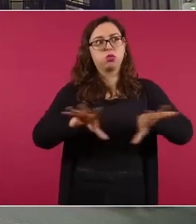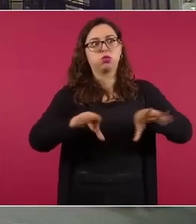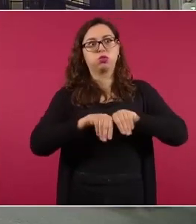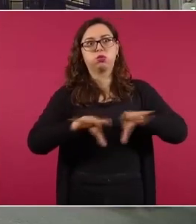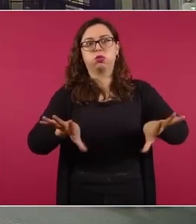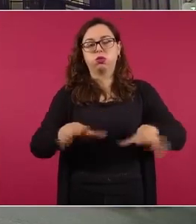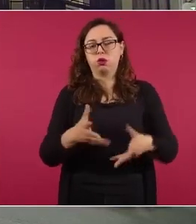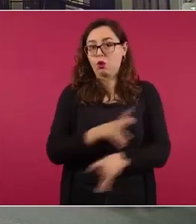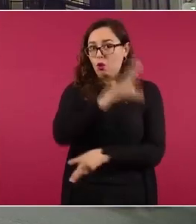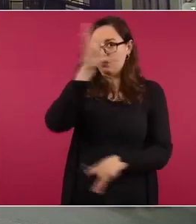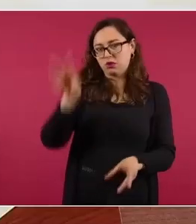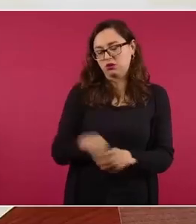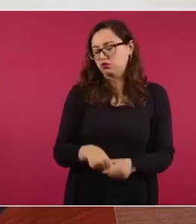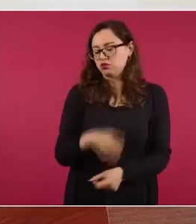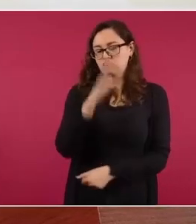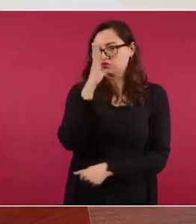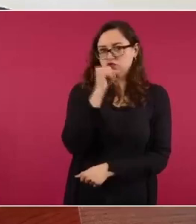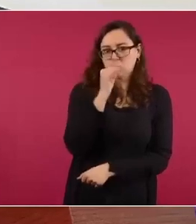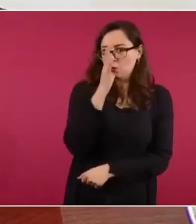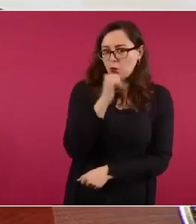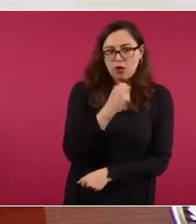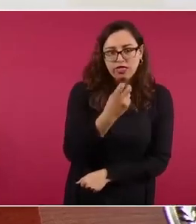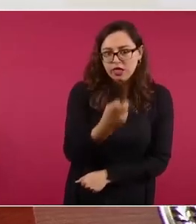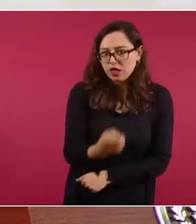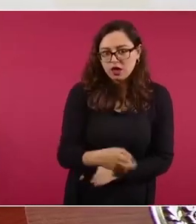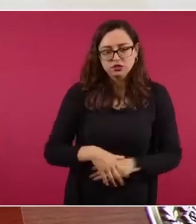No, pero eso es